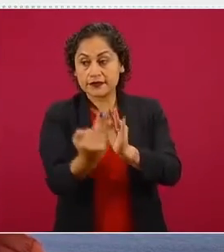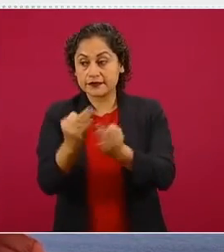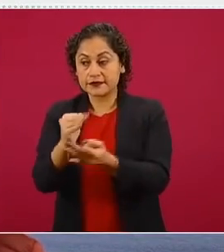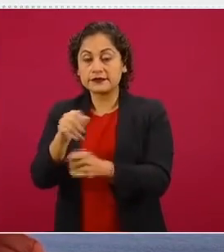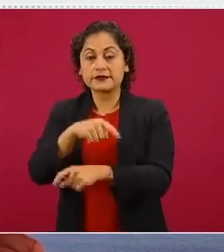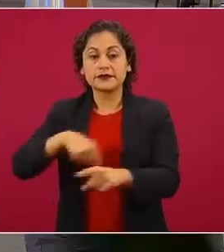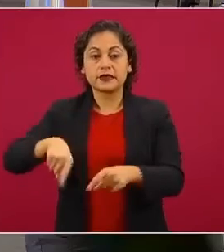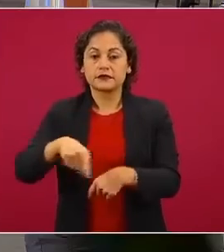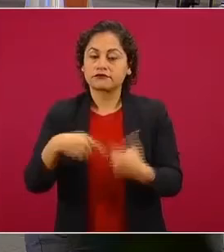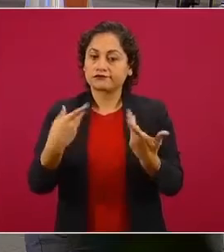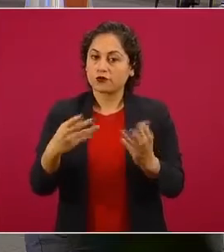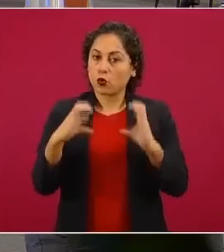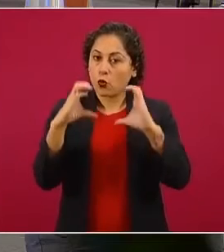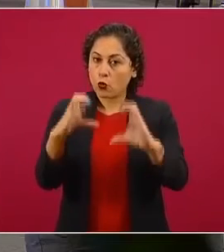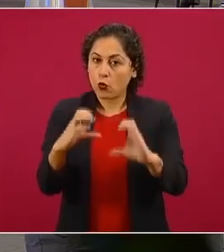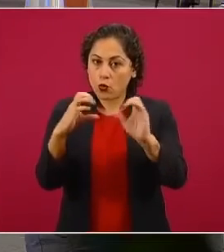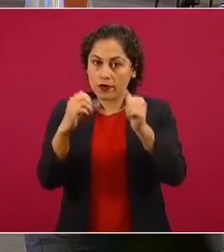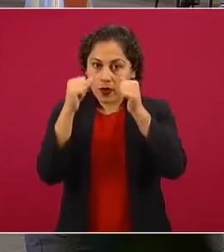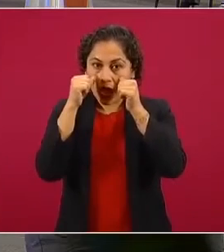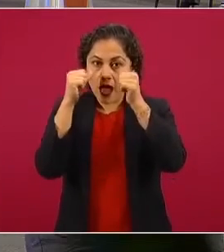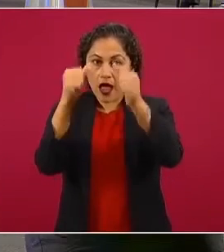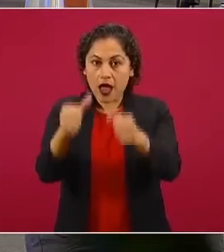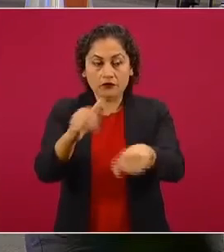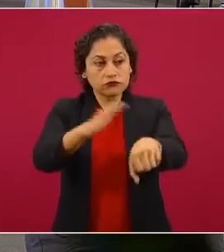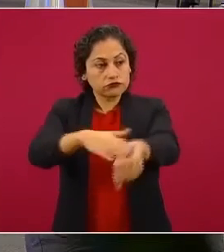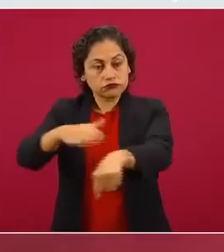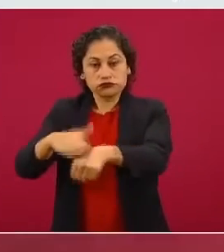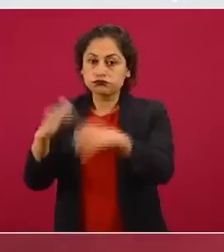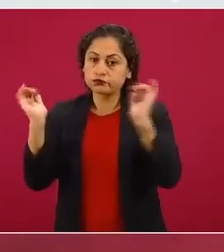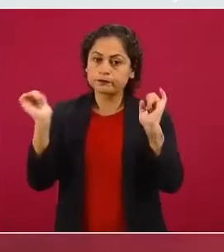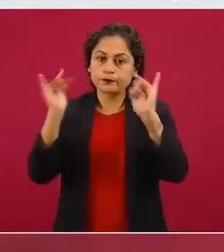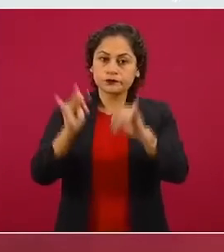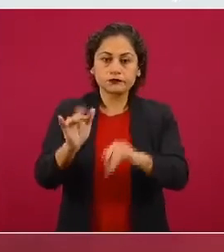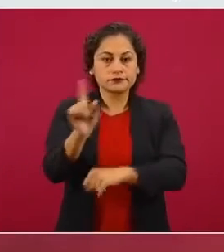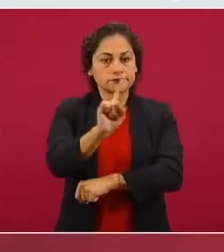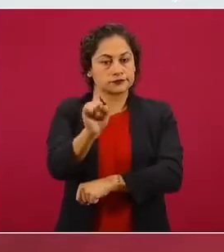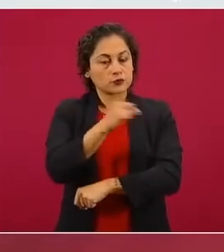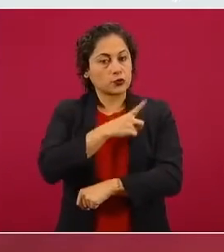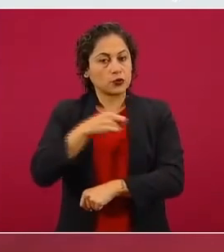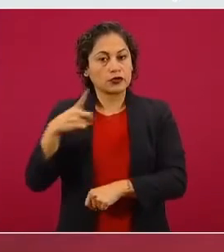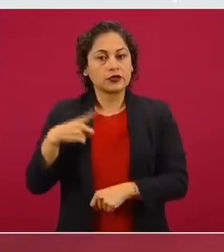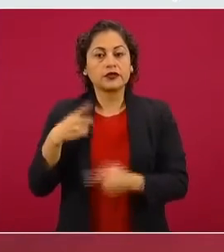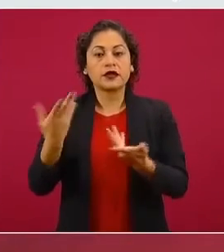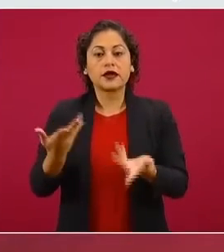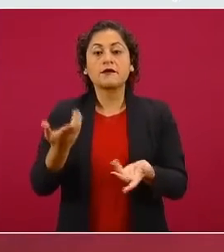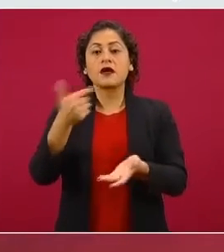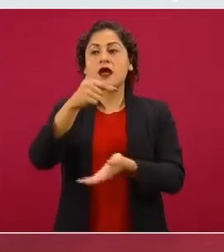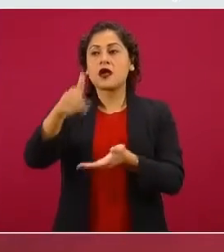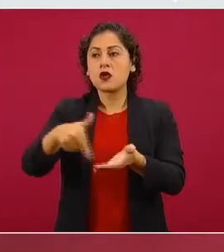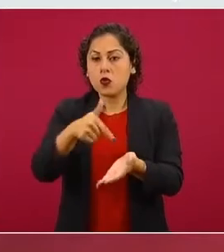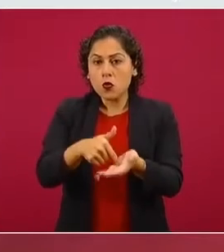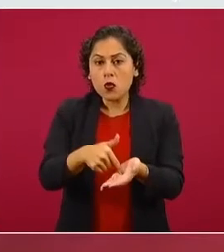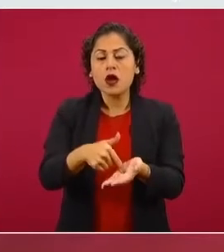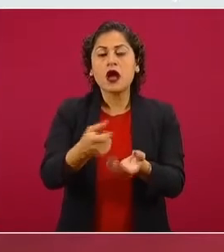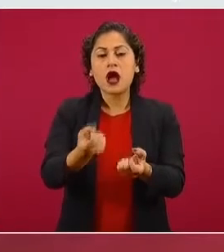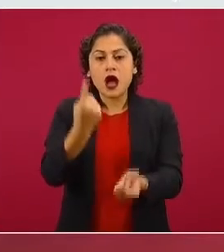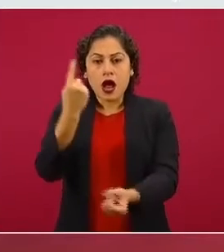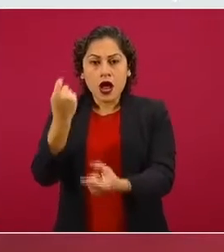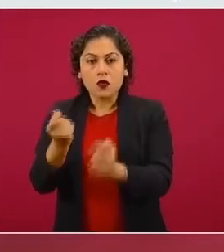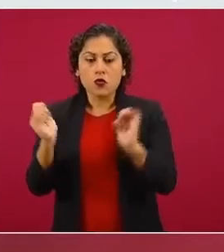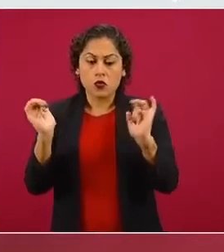no invitar a gran movilización de las personas. Hay actividades del espacio público en donde pueden